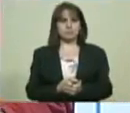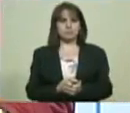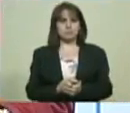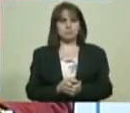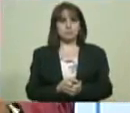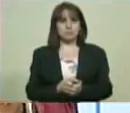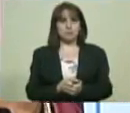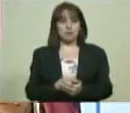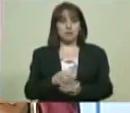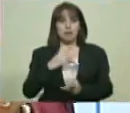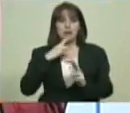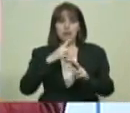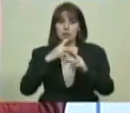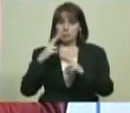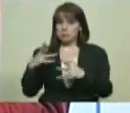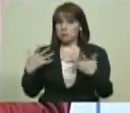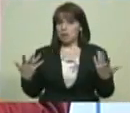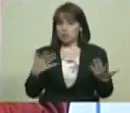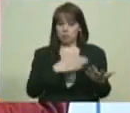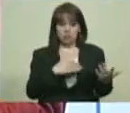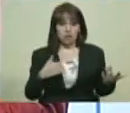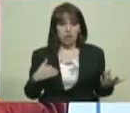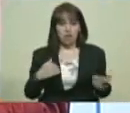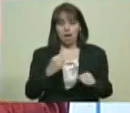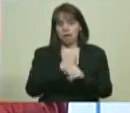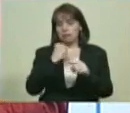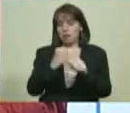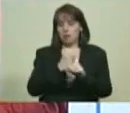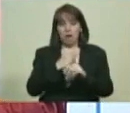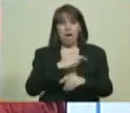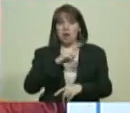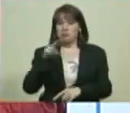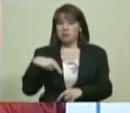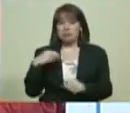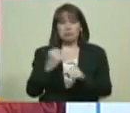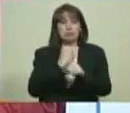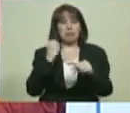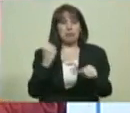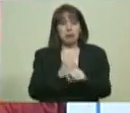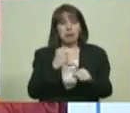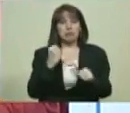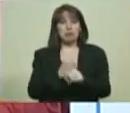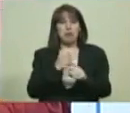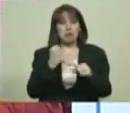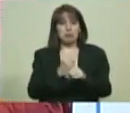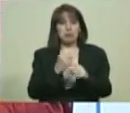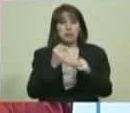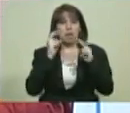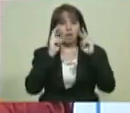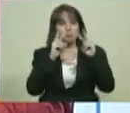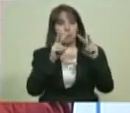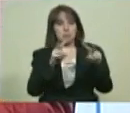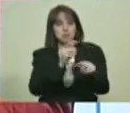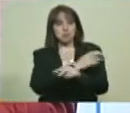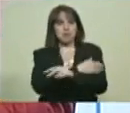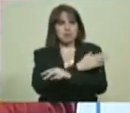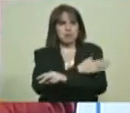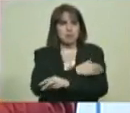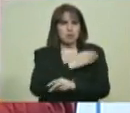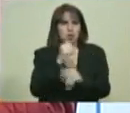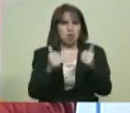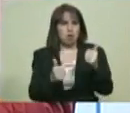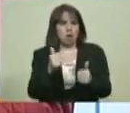Quien quiera resultados, trabaje para ello. Nosotros hemos trabajado. He visto a los candidatos de la oposición trabajando